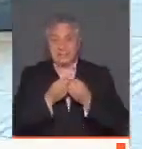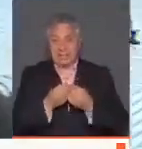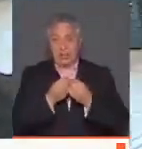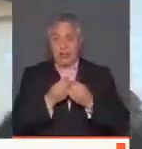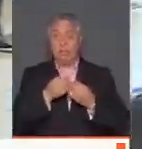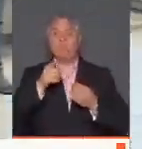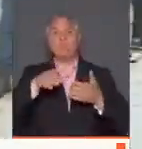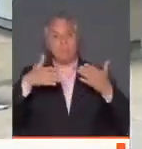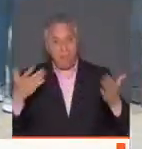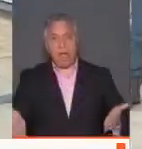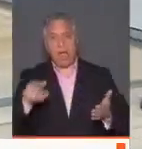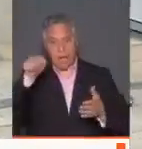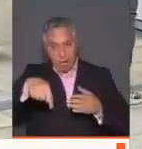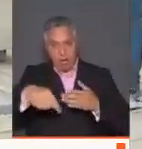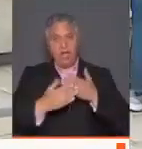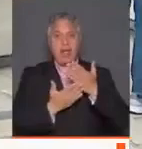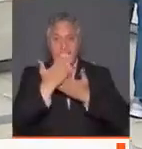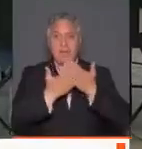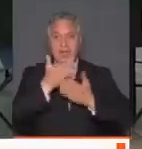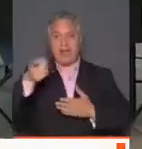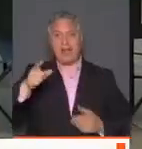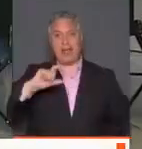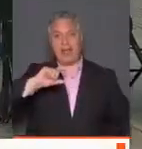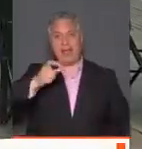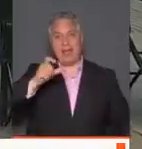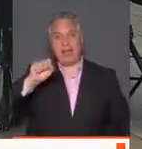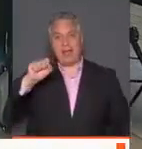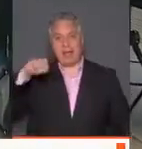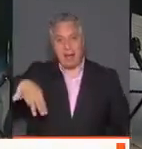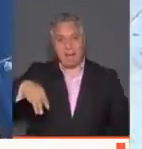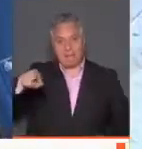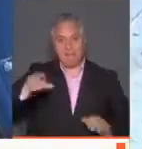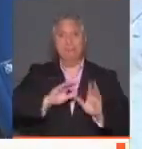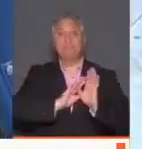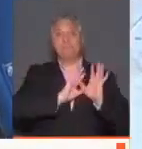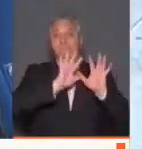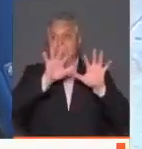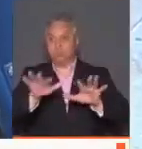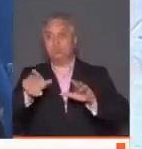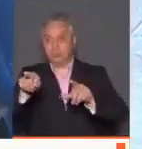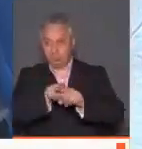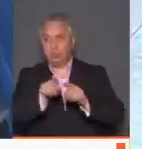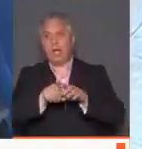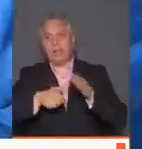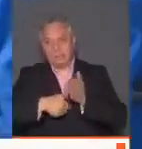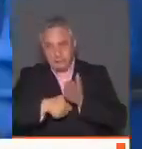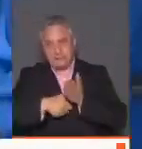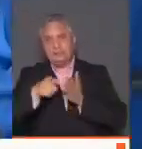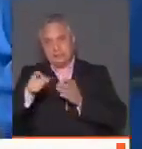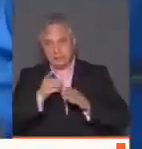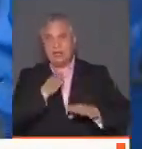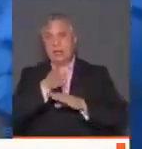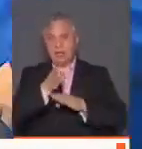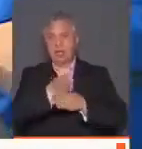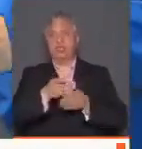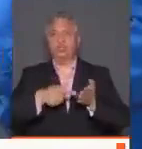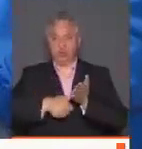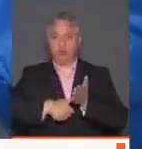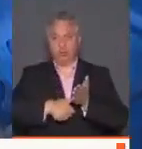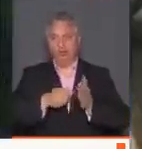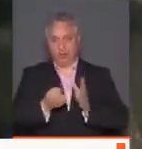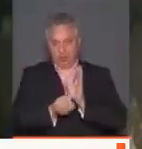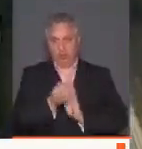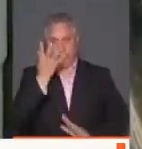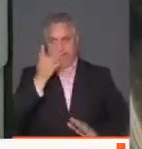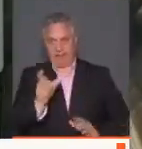operativos como el de esta mañana en el GAM permiten acortar la brecha de rezagados que necesiten renovar sus documentos. Operativo